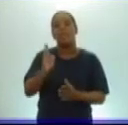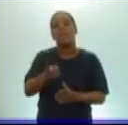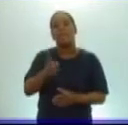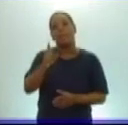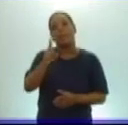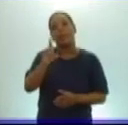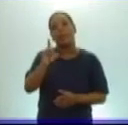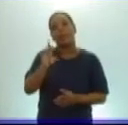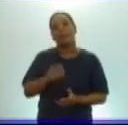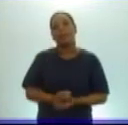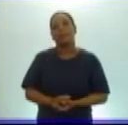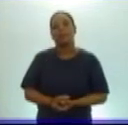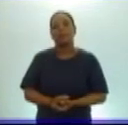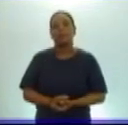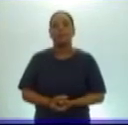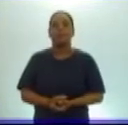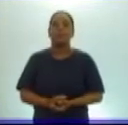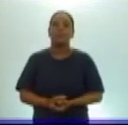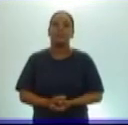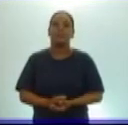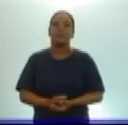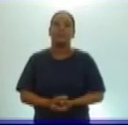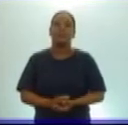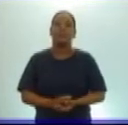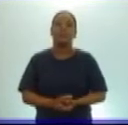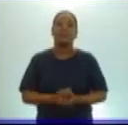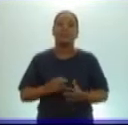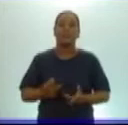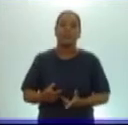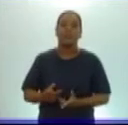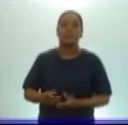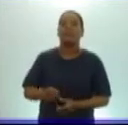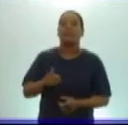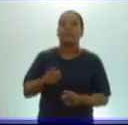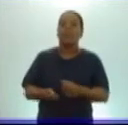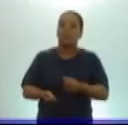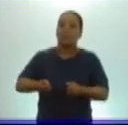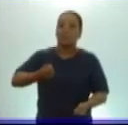sirve para separar el componente líquido de una mezcla de otro sólido o líquido